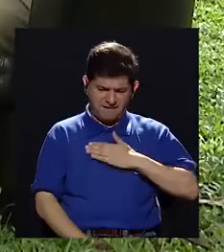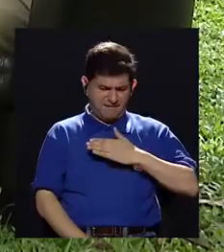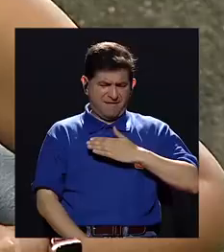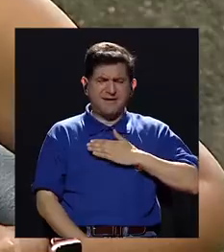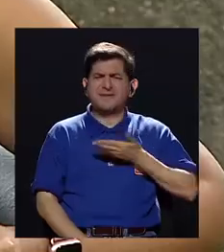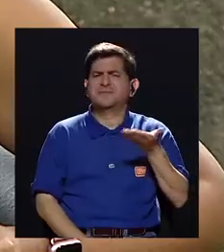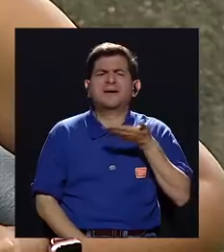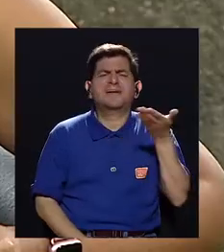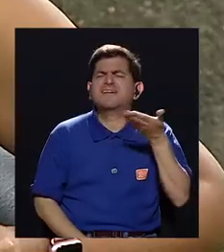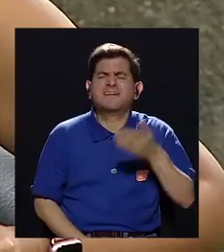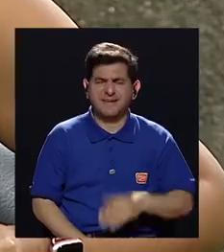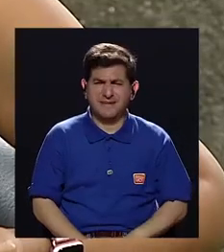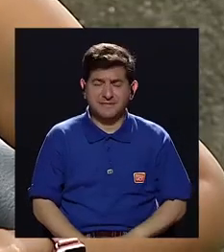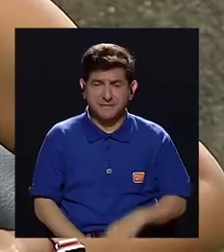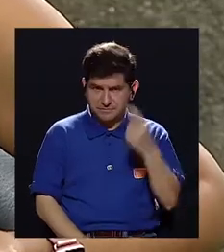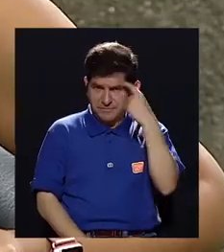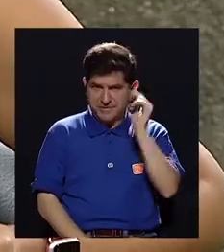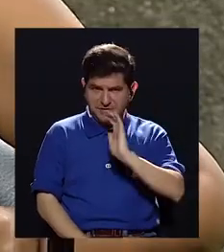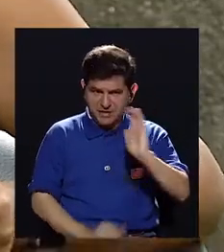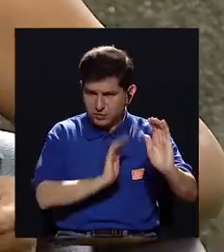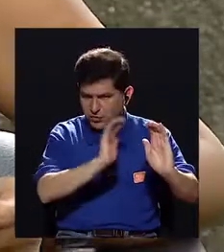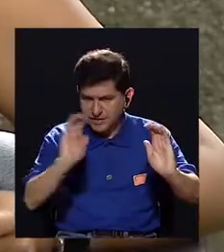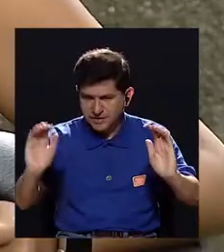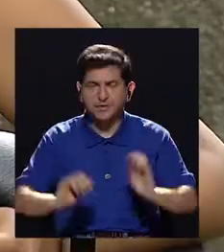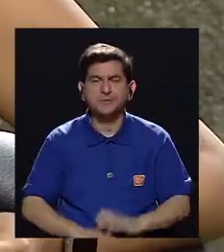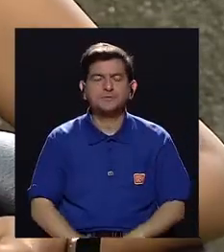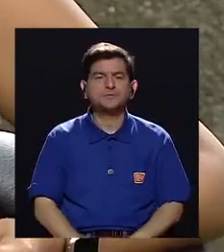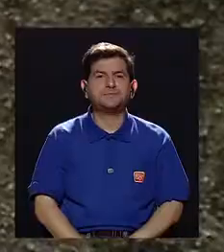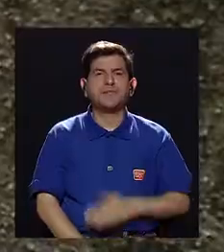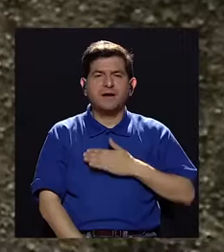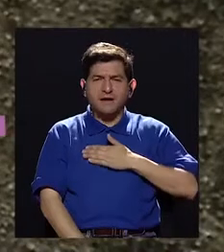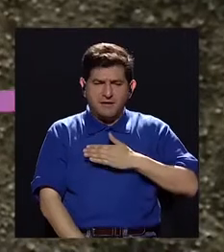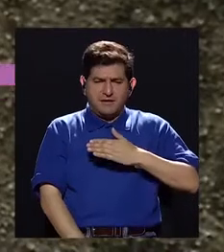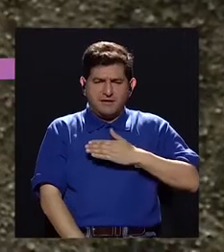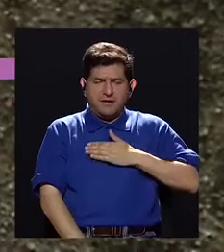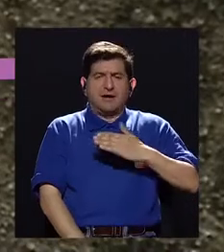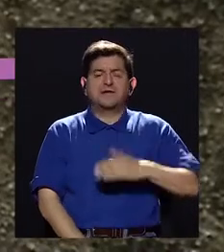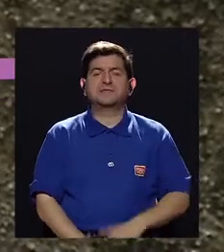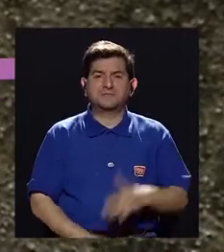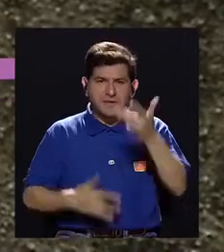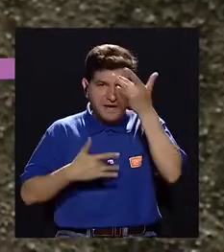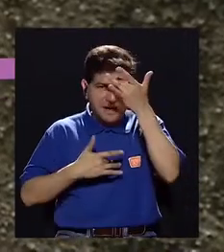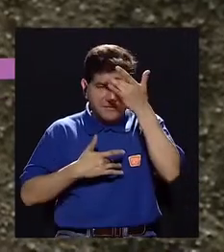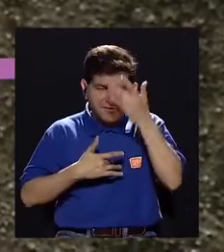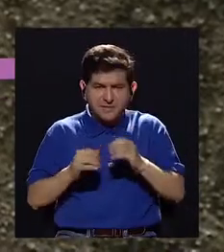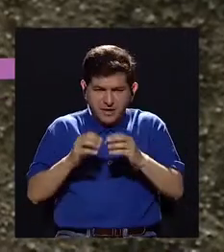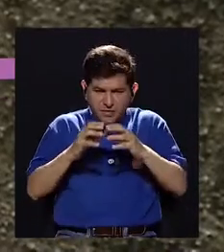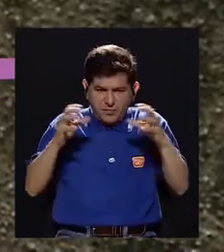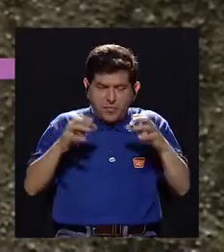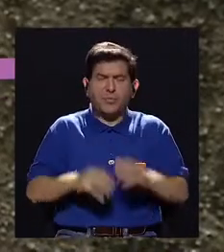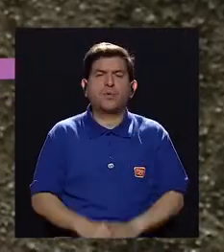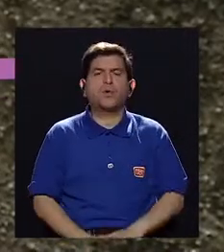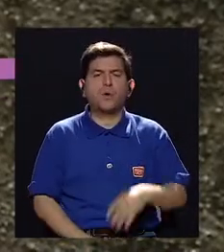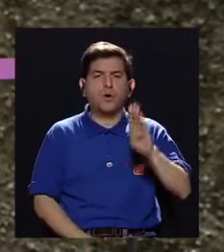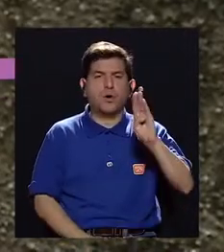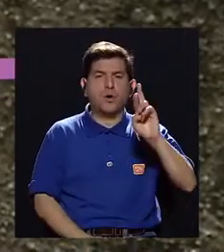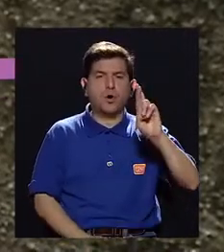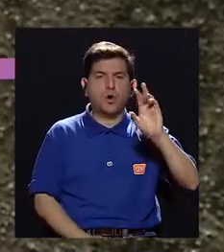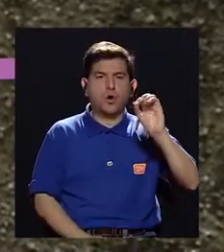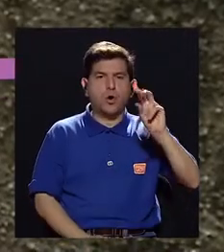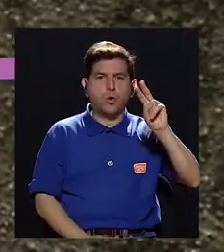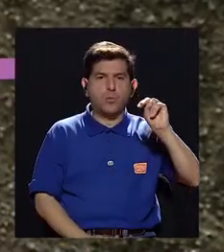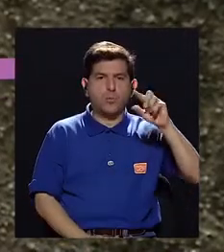¿qué es el asma? ¿Qué es el asma infantil? Sí, el asma es una enfermedad inflamatoria de los bronquios